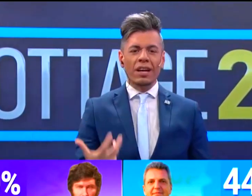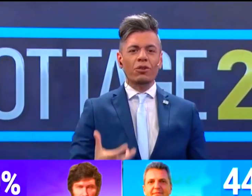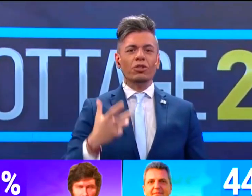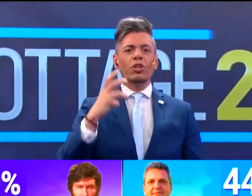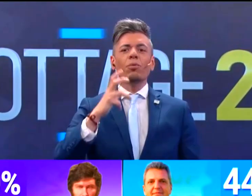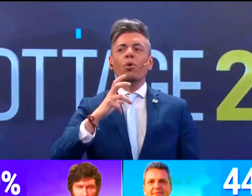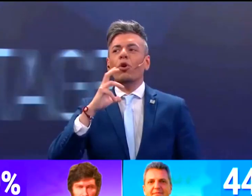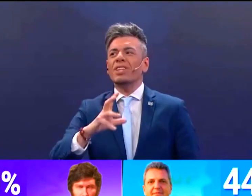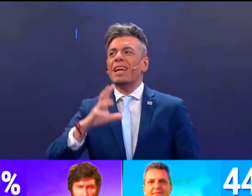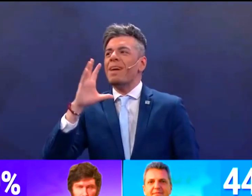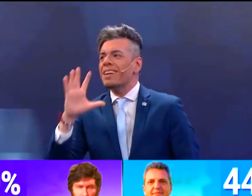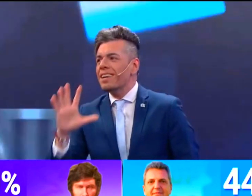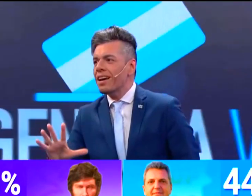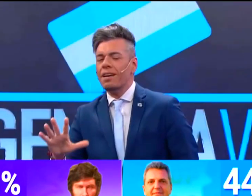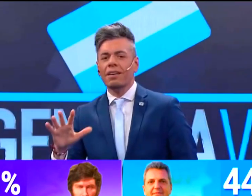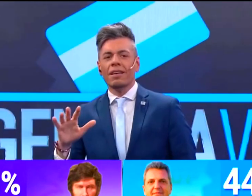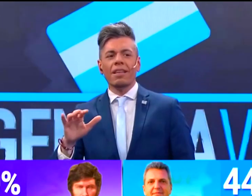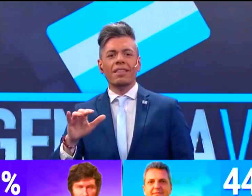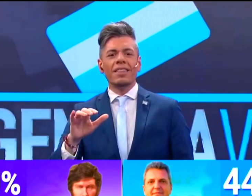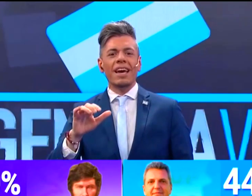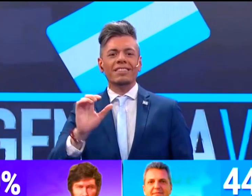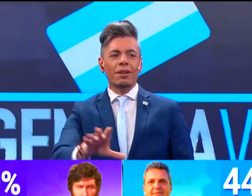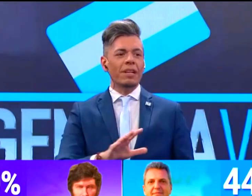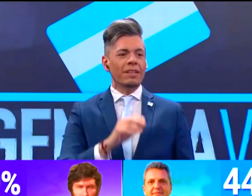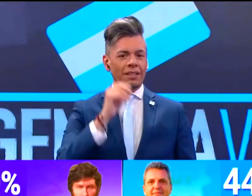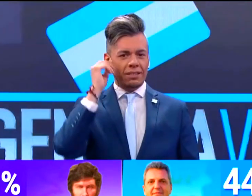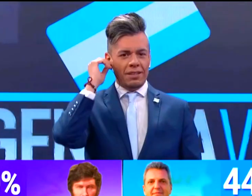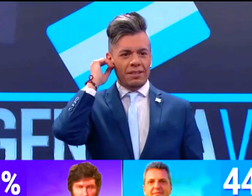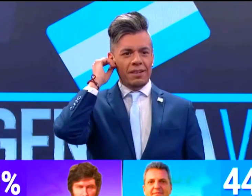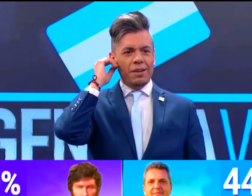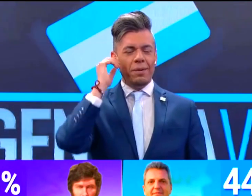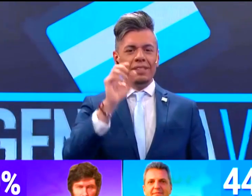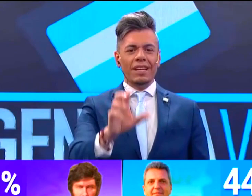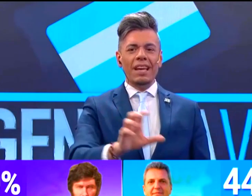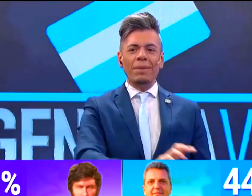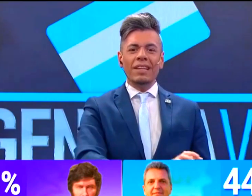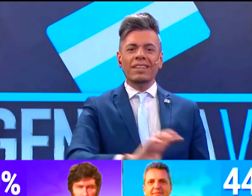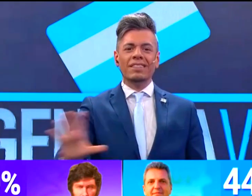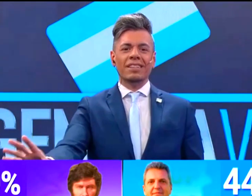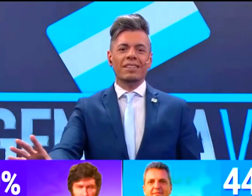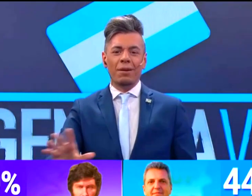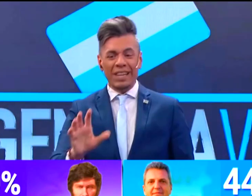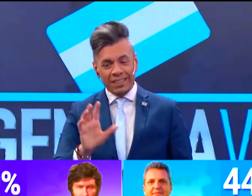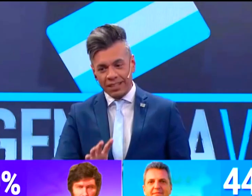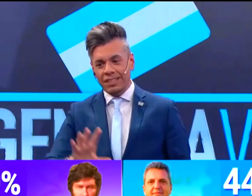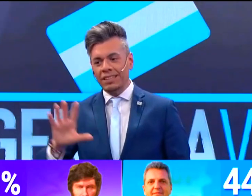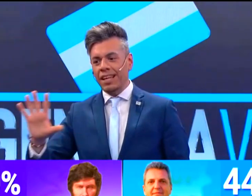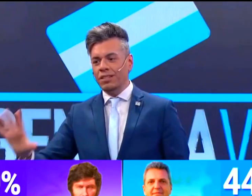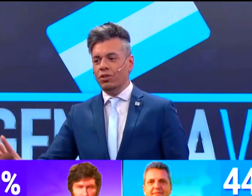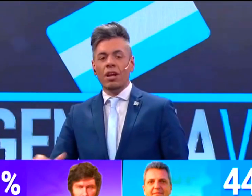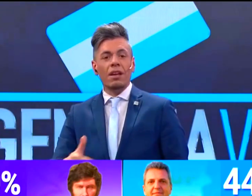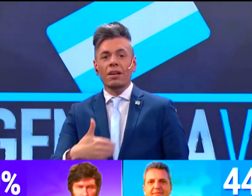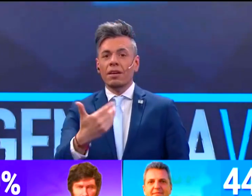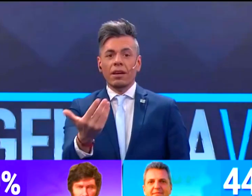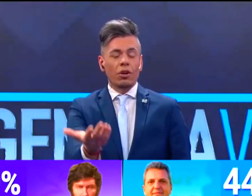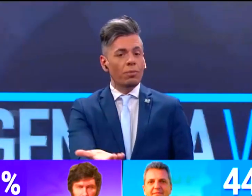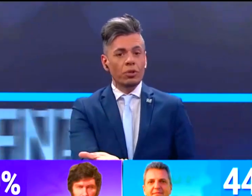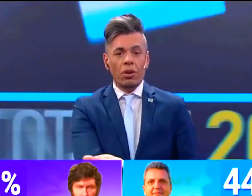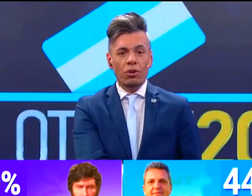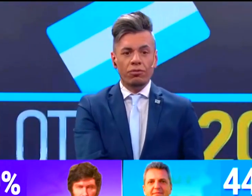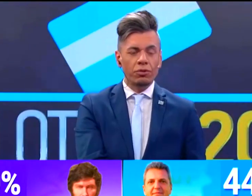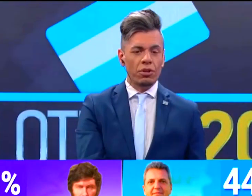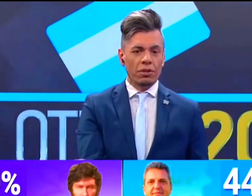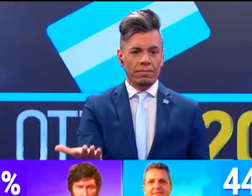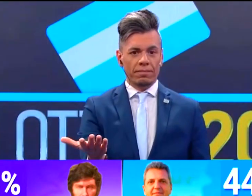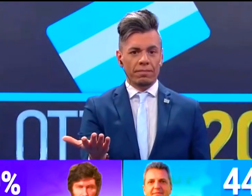los cercanos. Y hubo otra manera de hacer militancia. Me parece que la militancia tradicional quedó